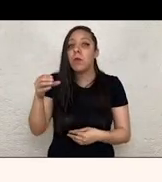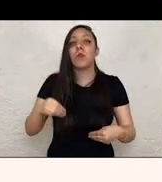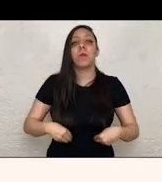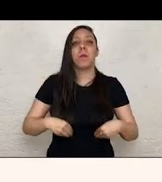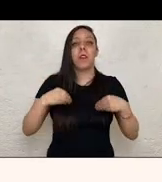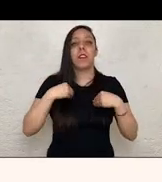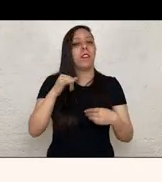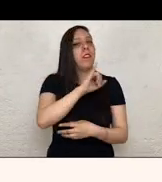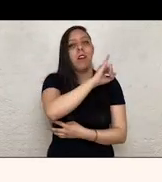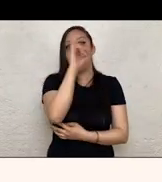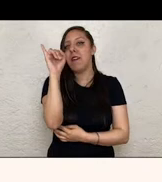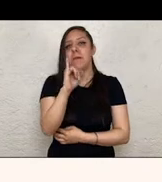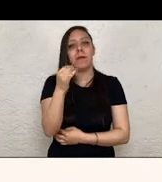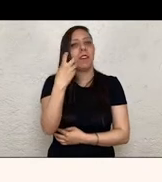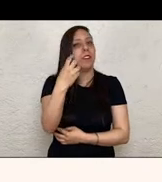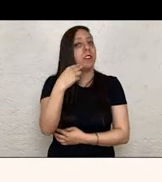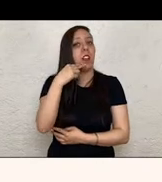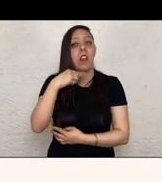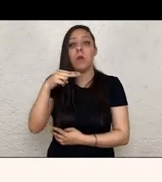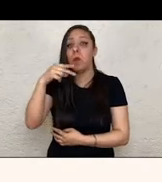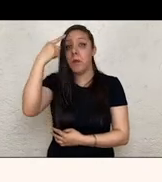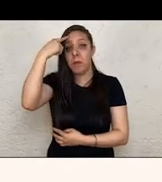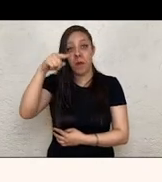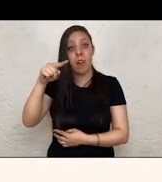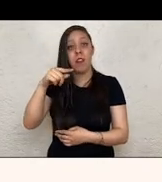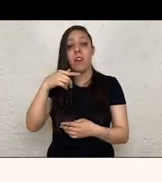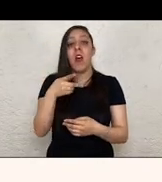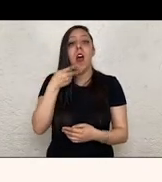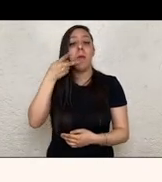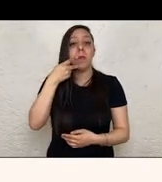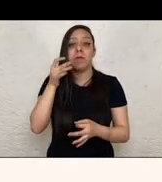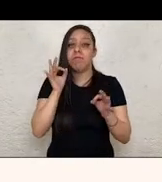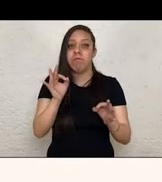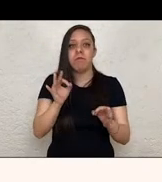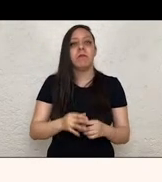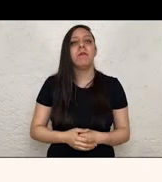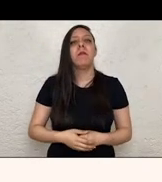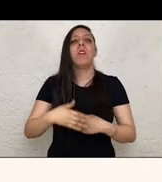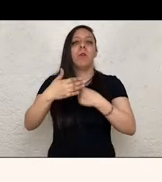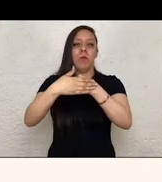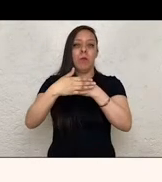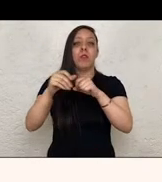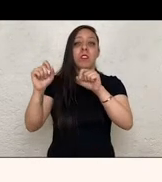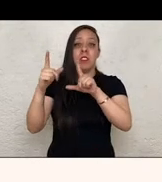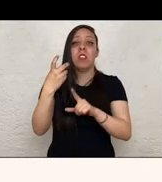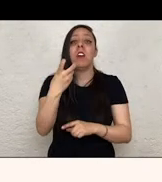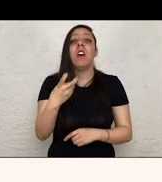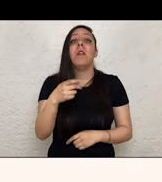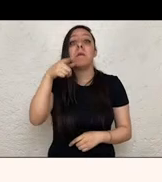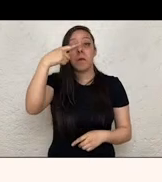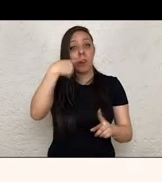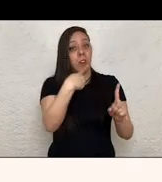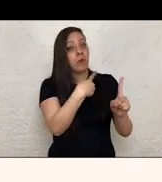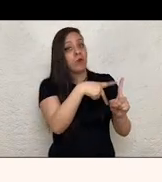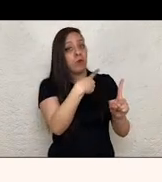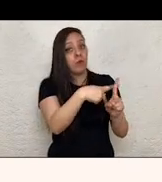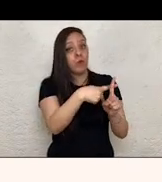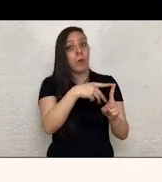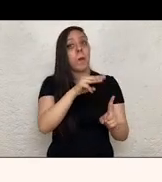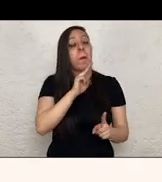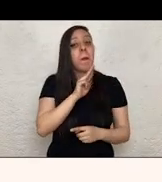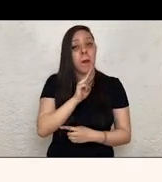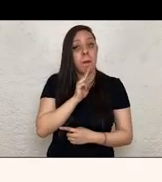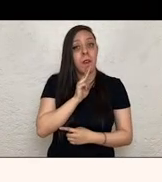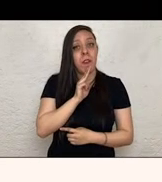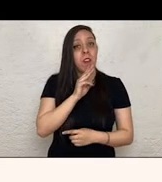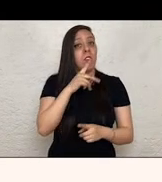campesano, nunca hubiera podido hablar de esa forma. ¿Se sigue? Pero también se sabe que la mamá